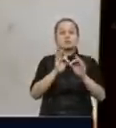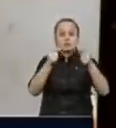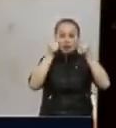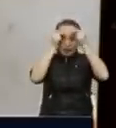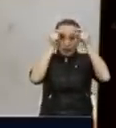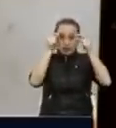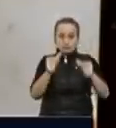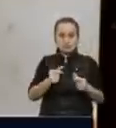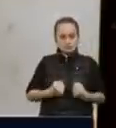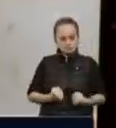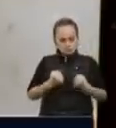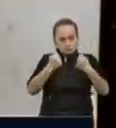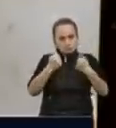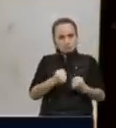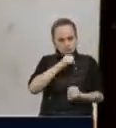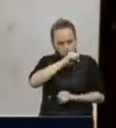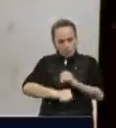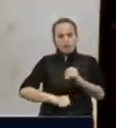Estado.